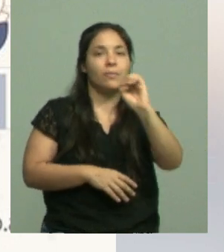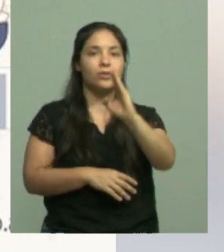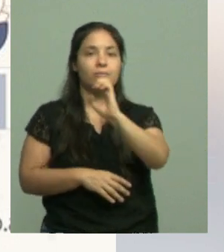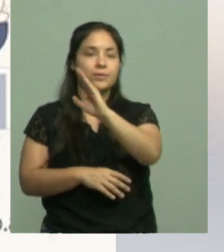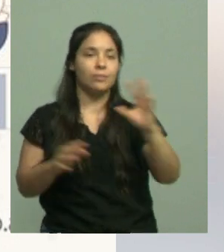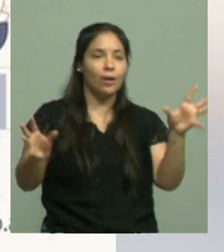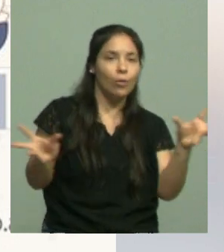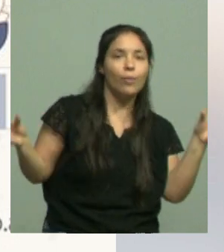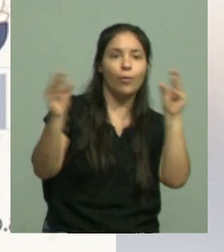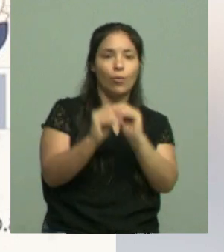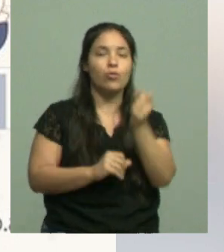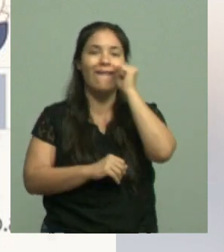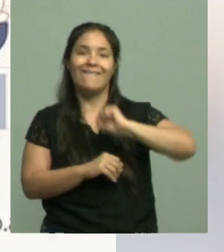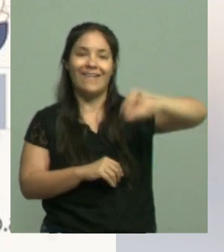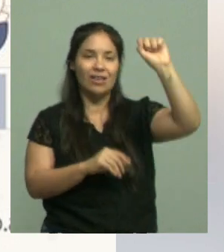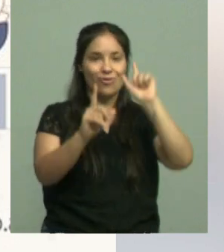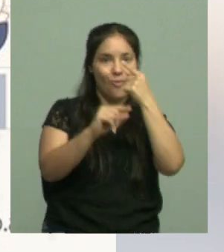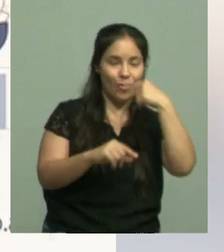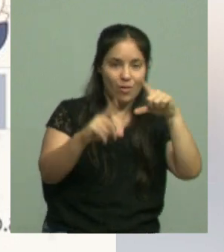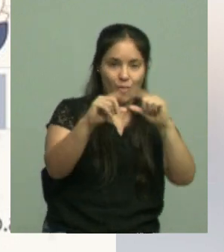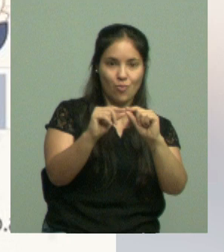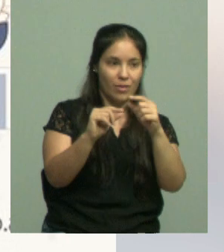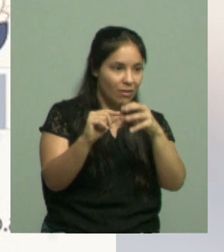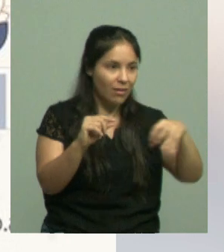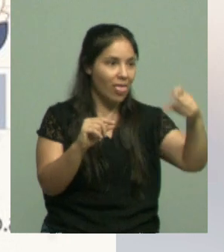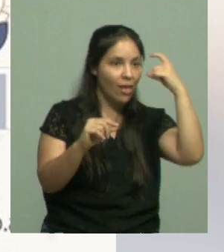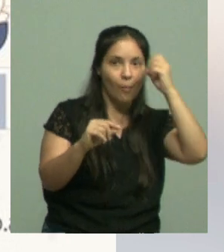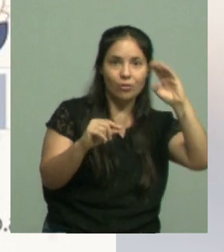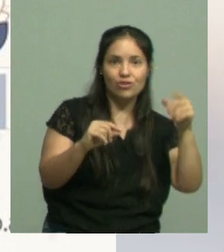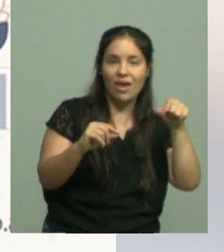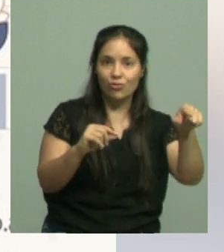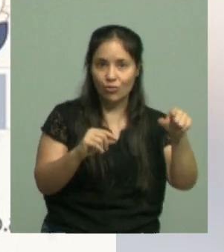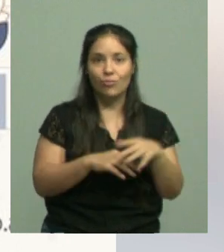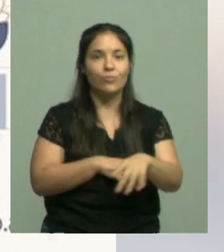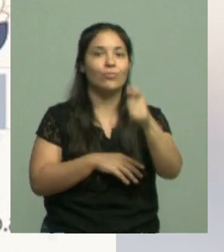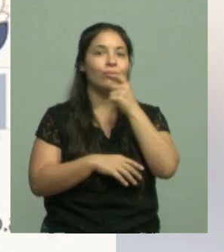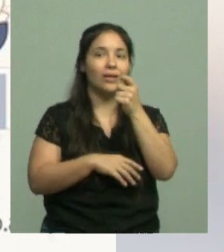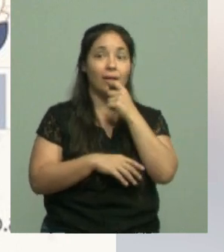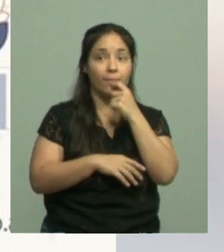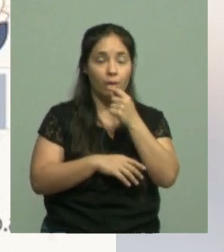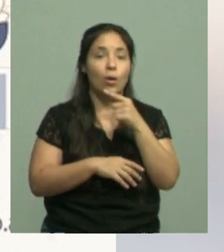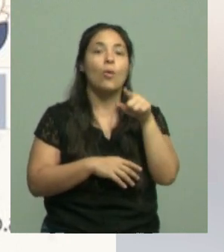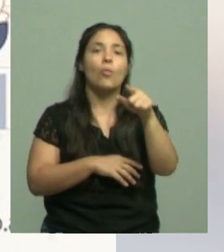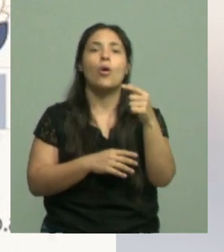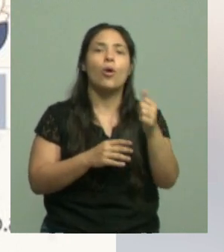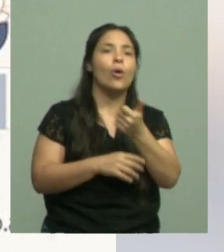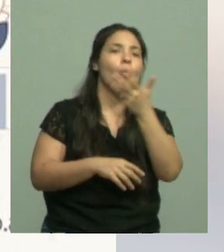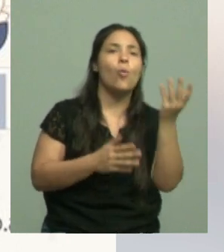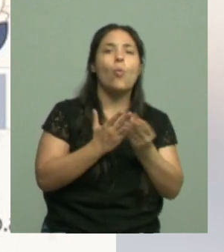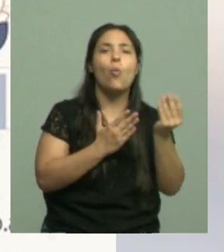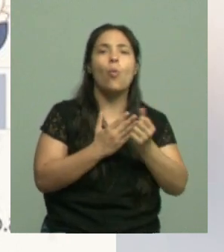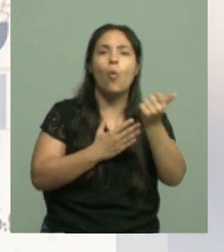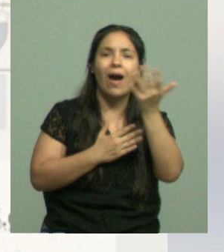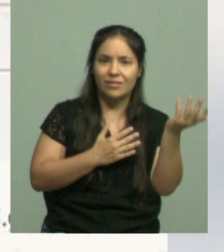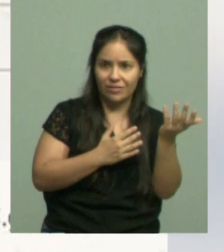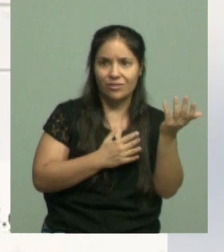inflación. sí. Y eso, claramente, si yo te pregunto a vos, ¿cuánto gastás en ese rubro en tu casa? Y lo sacamos en proporción a tu ingreso,